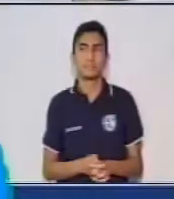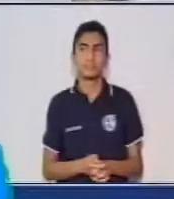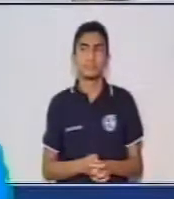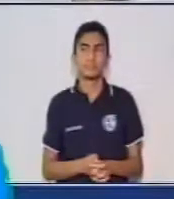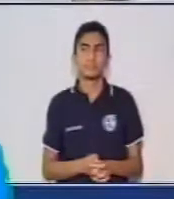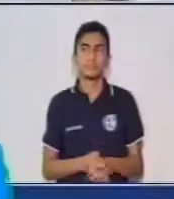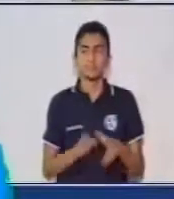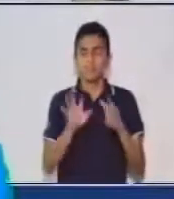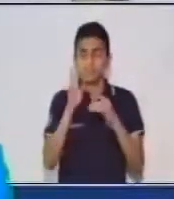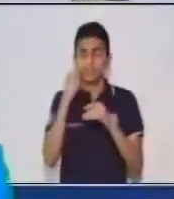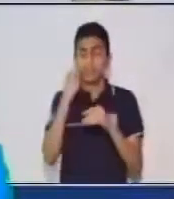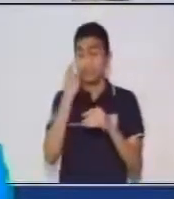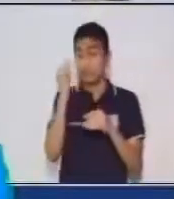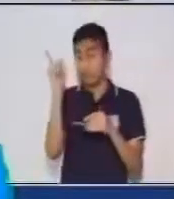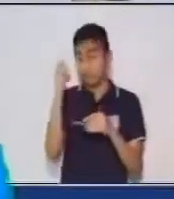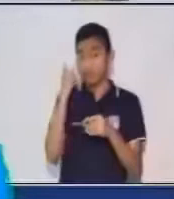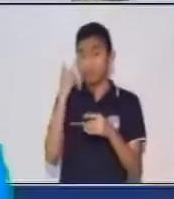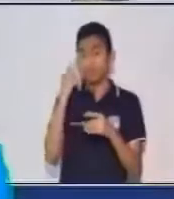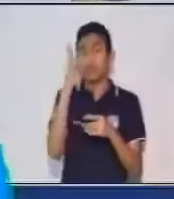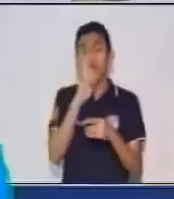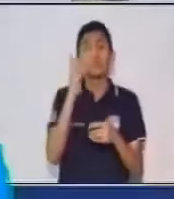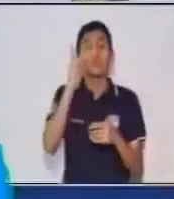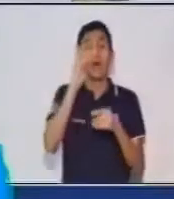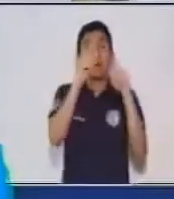Dos rectángulos.